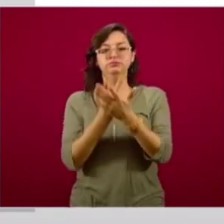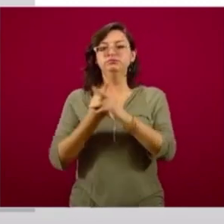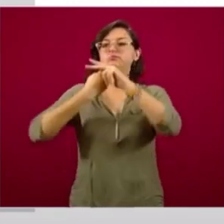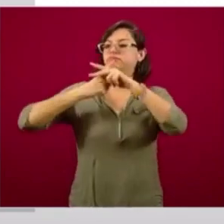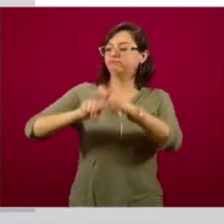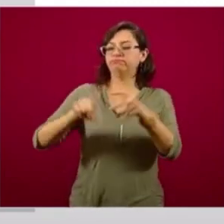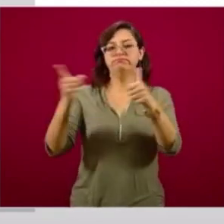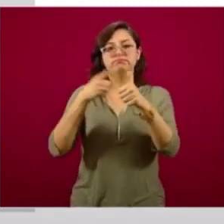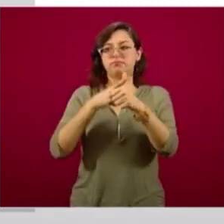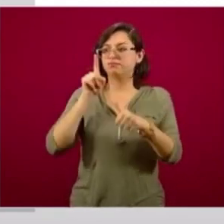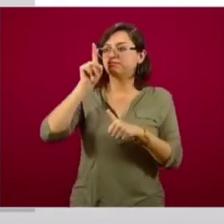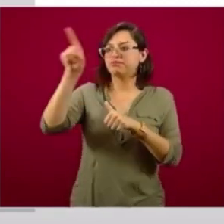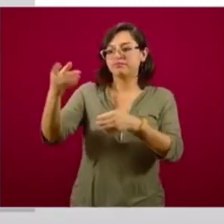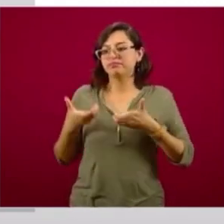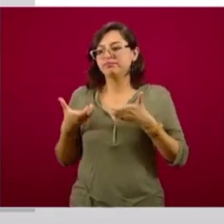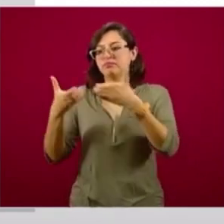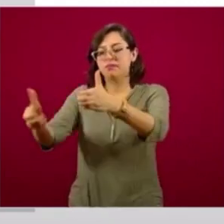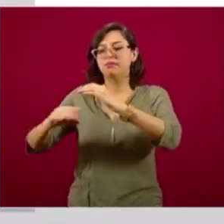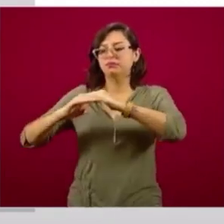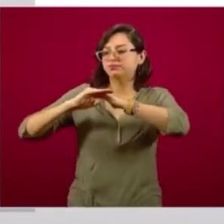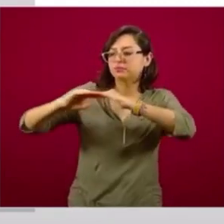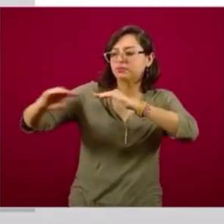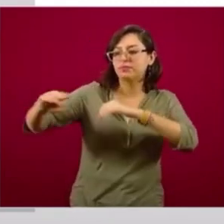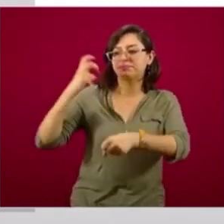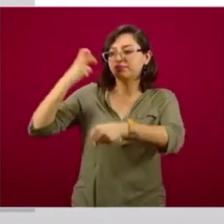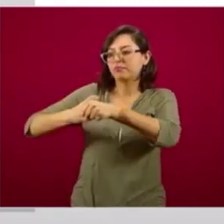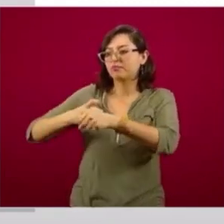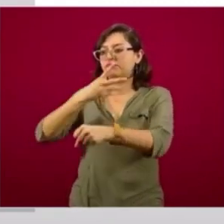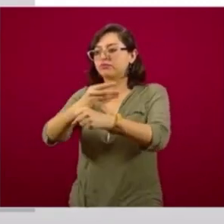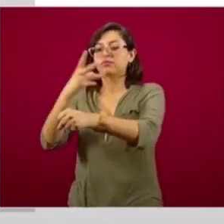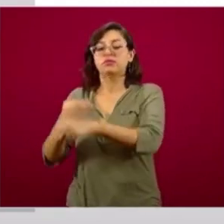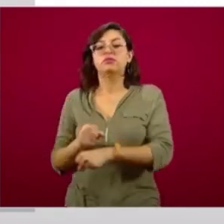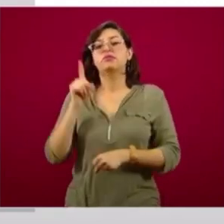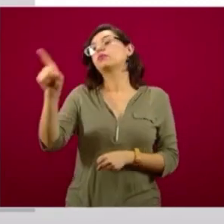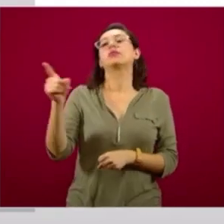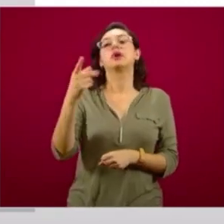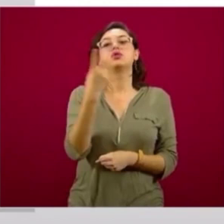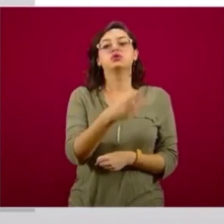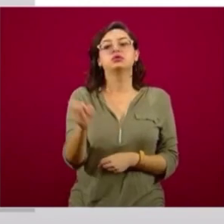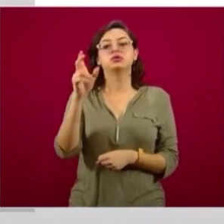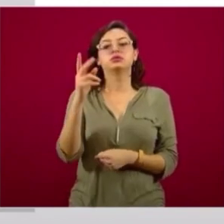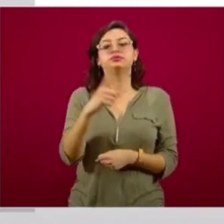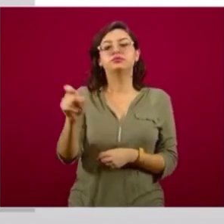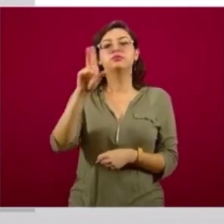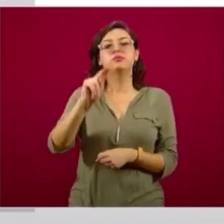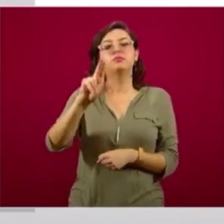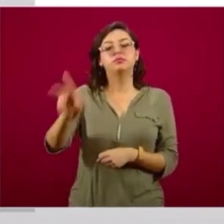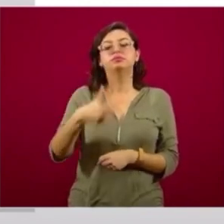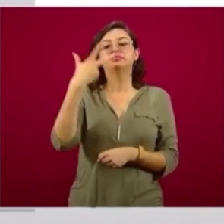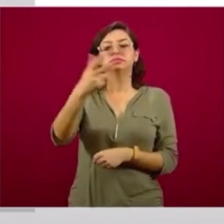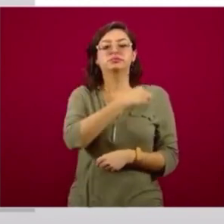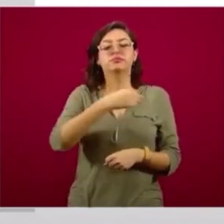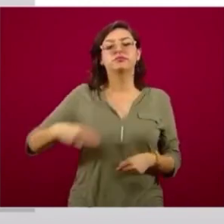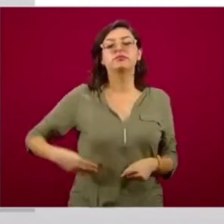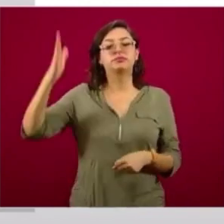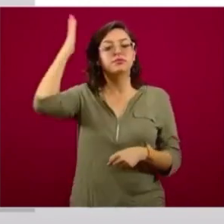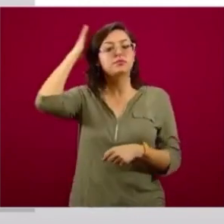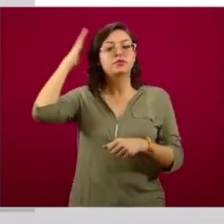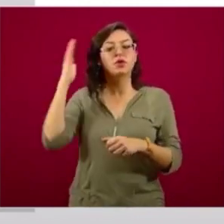caso de Oaxaca, hay más de 188 cabeceras municipales y un número importante de comunidades que